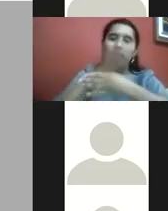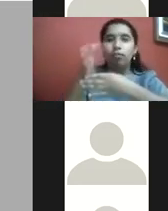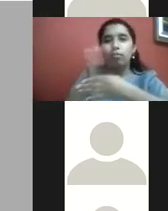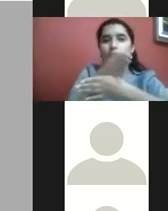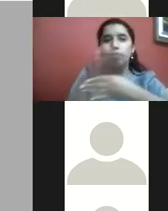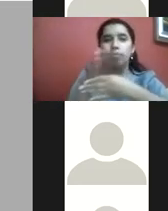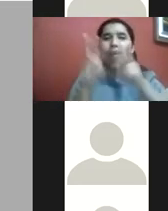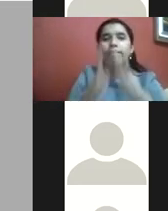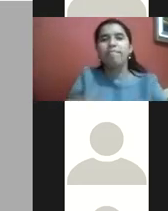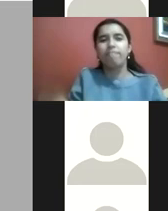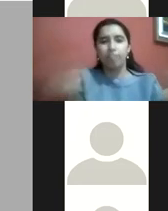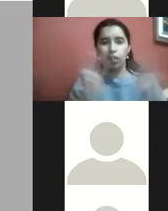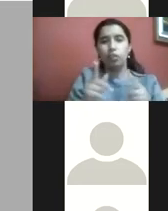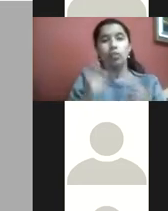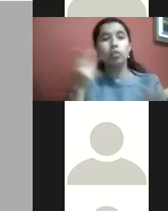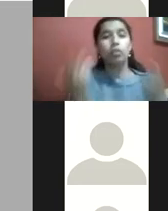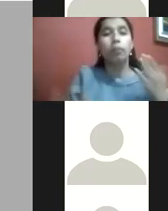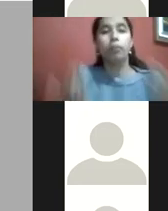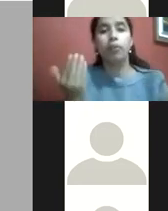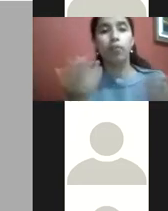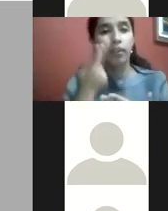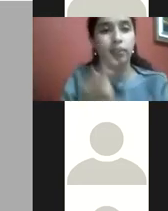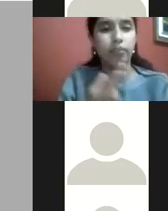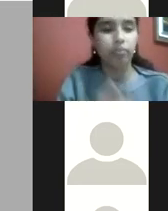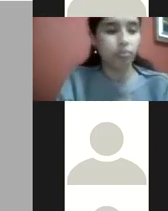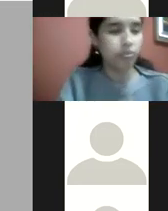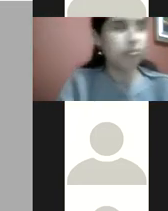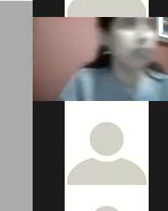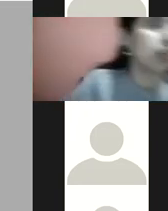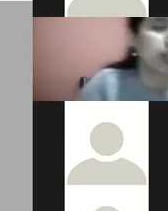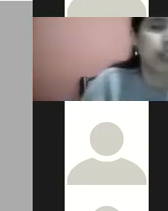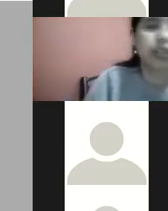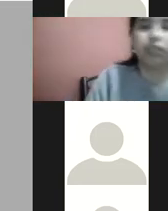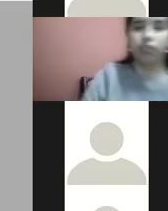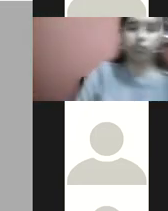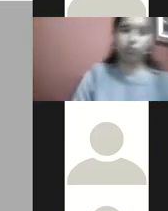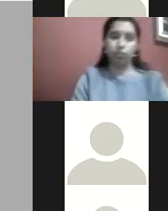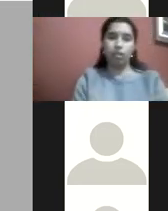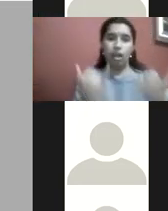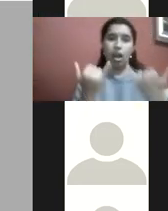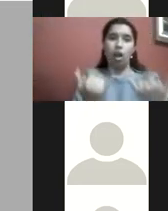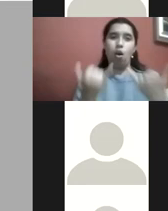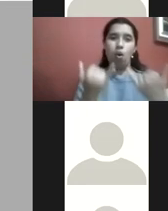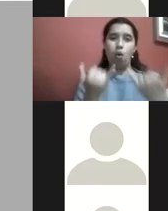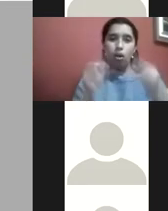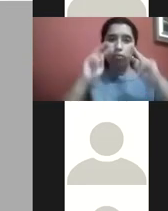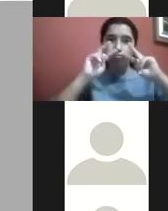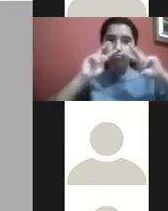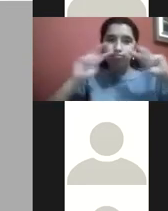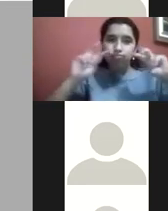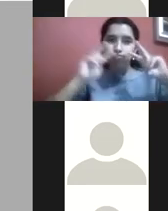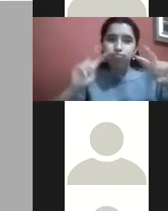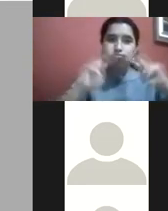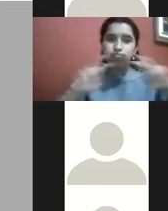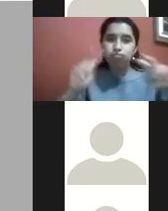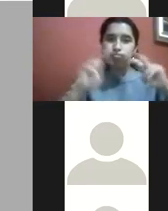esta va a ser nuestra probabilidad de que la media poblacional esté en este intervalo. Y ahora analicemos un poco más este margen de error. Este